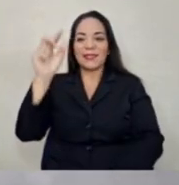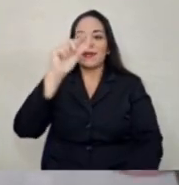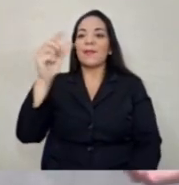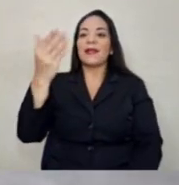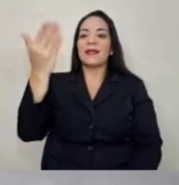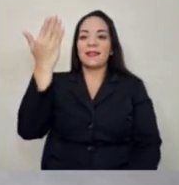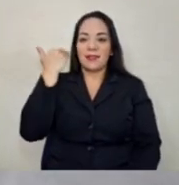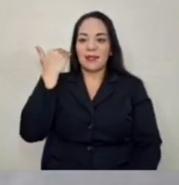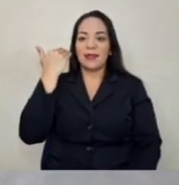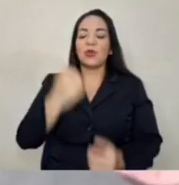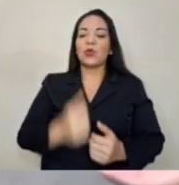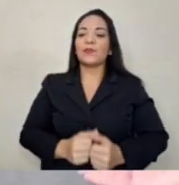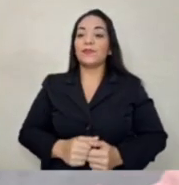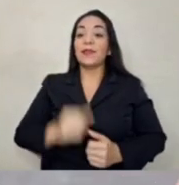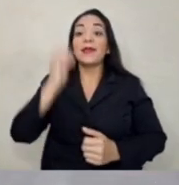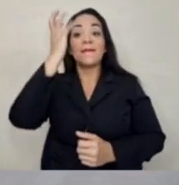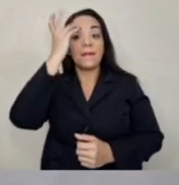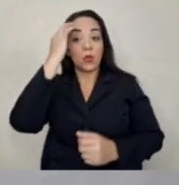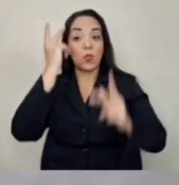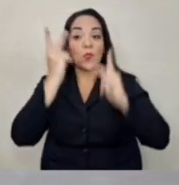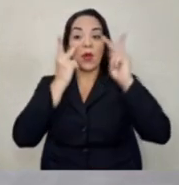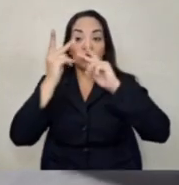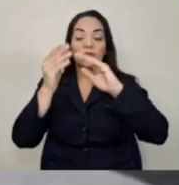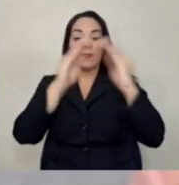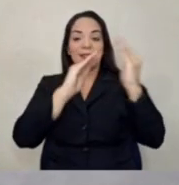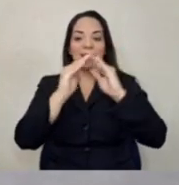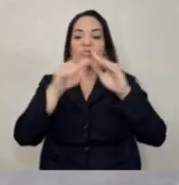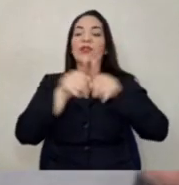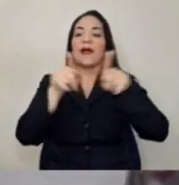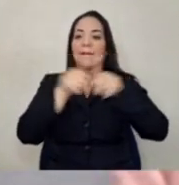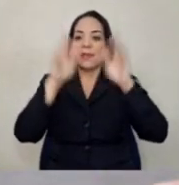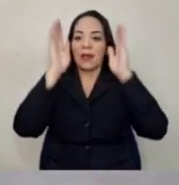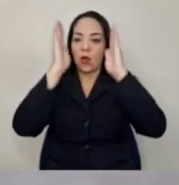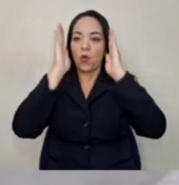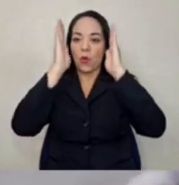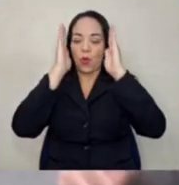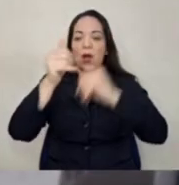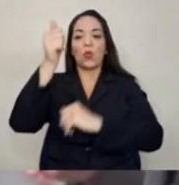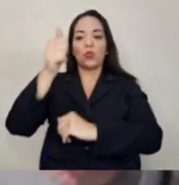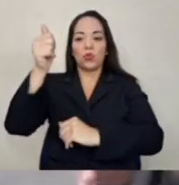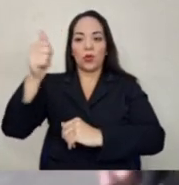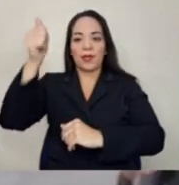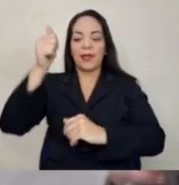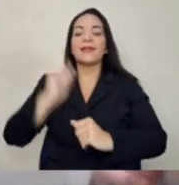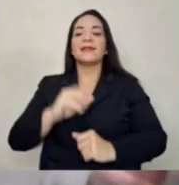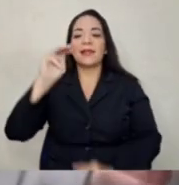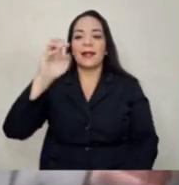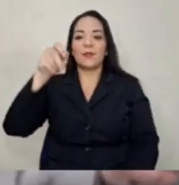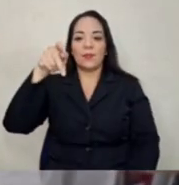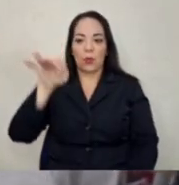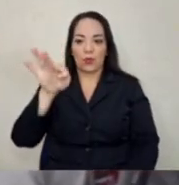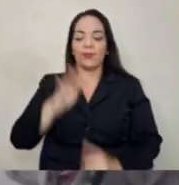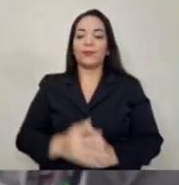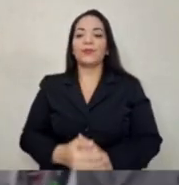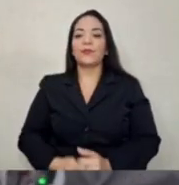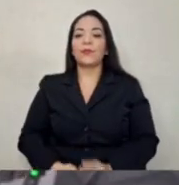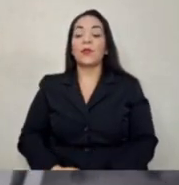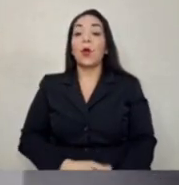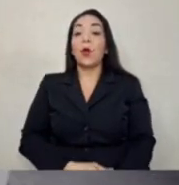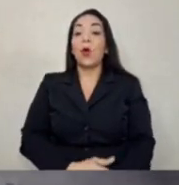por supuesto, preocupó a los vecinos, pero también ocupó a las autoridades del MOP. Y precisamente por eso es que esta